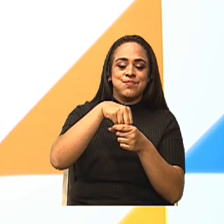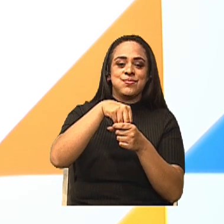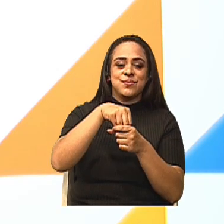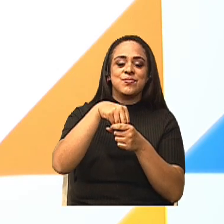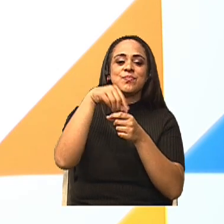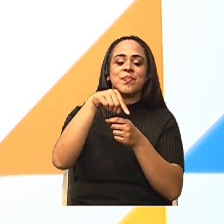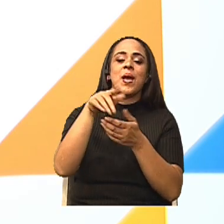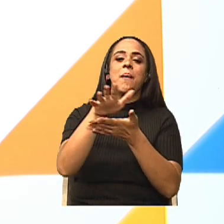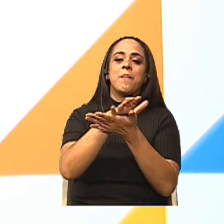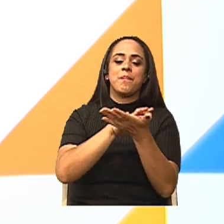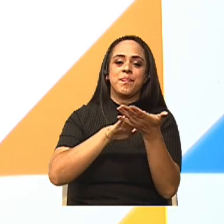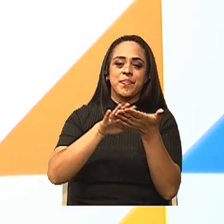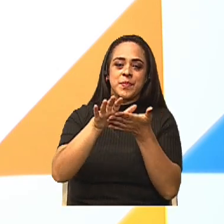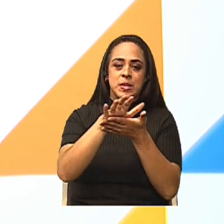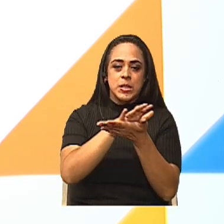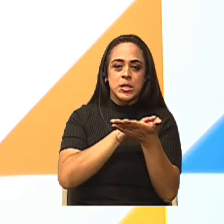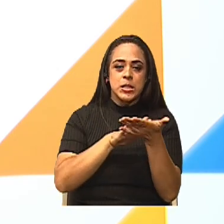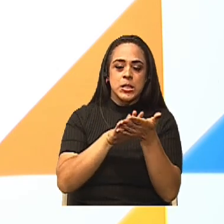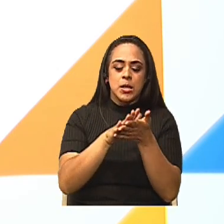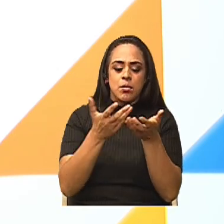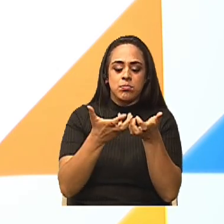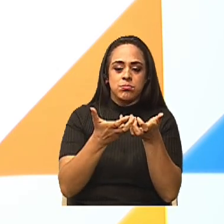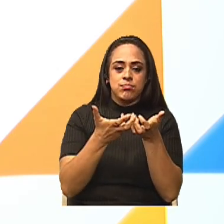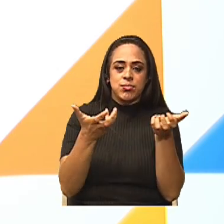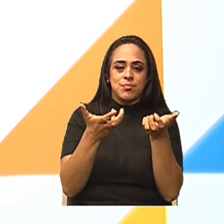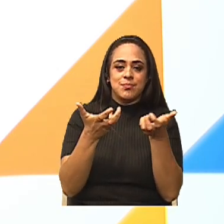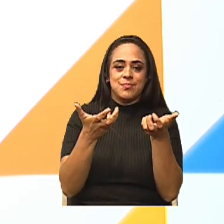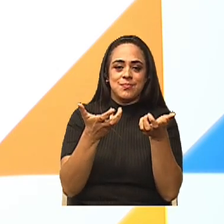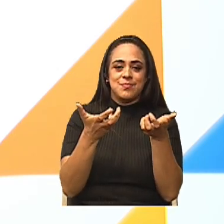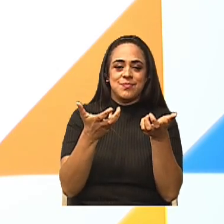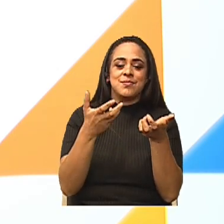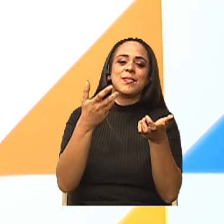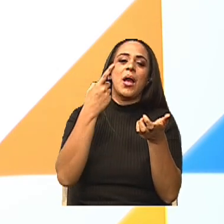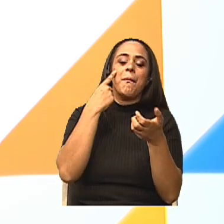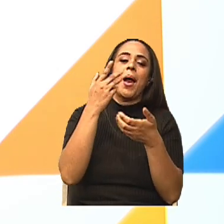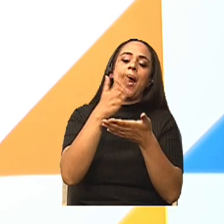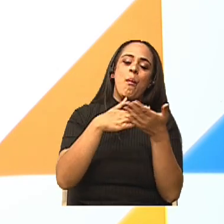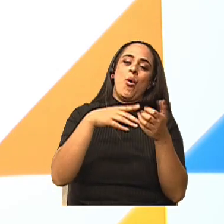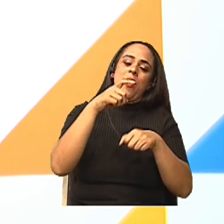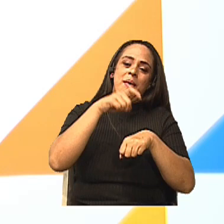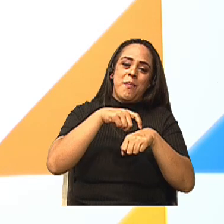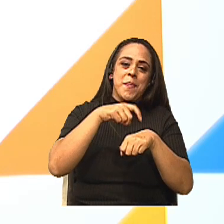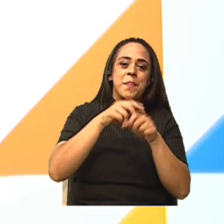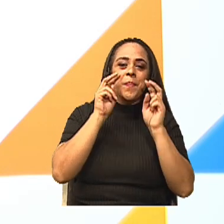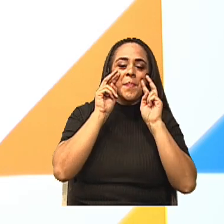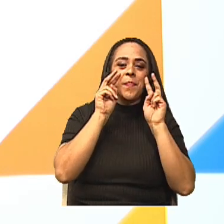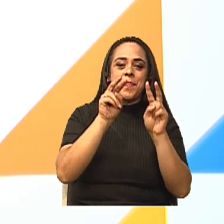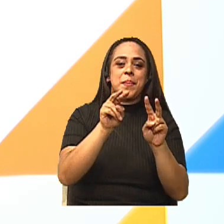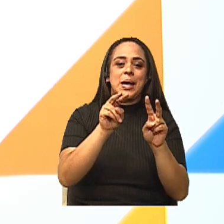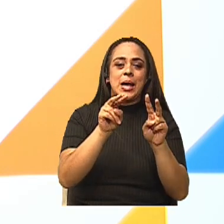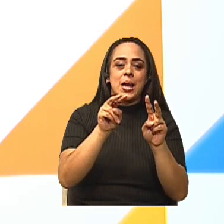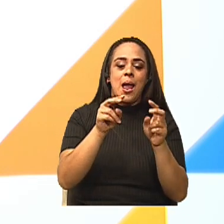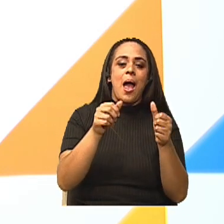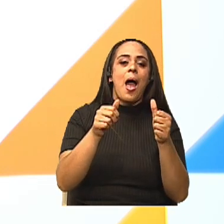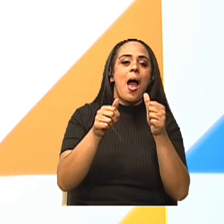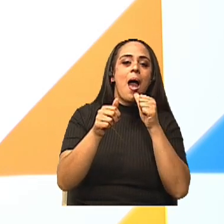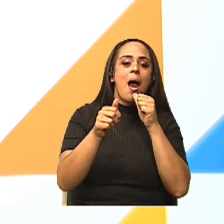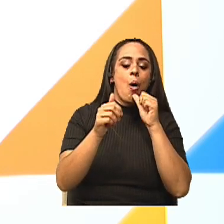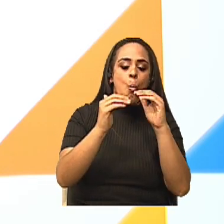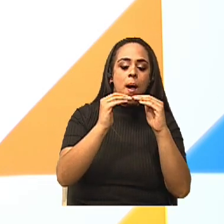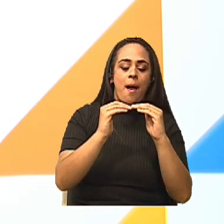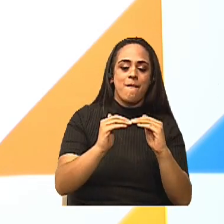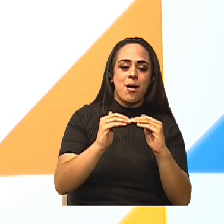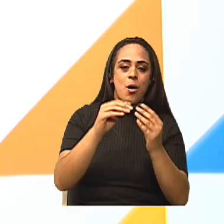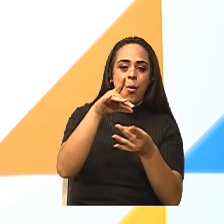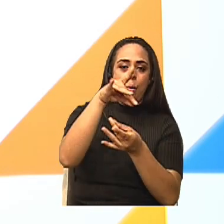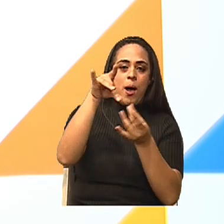una mezcla heterogénea. Entonces, al poder ver el agua y el aceite, yo